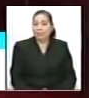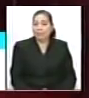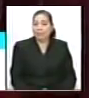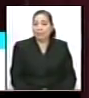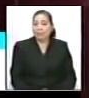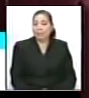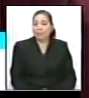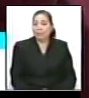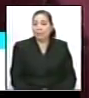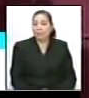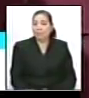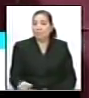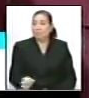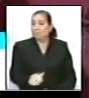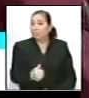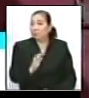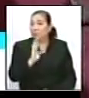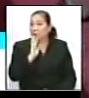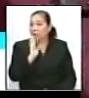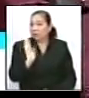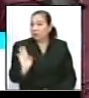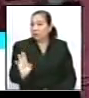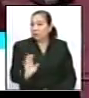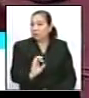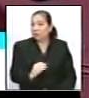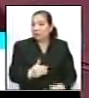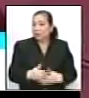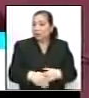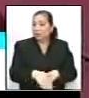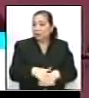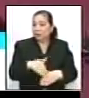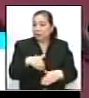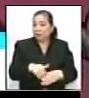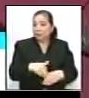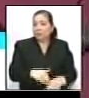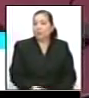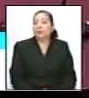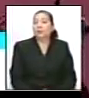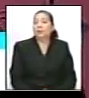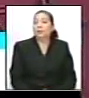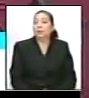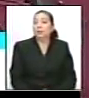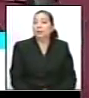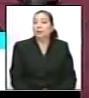No habiendo ninguna otra intervención, procedemos a la votación nominal.